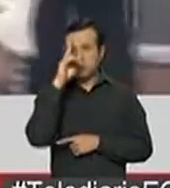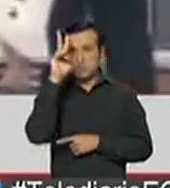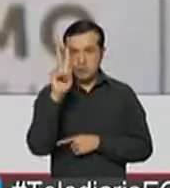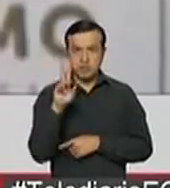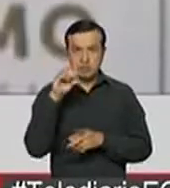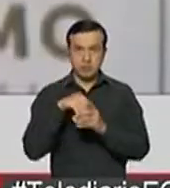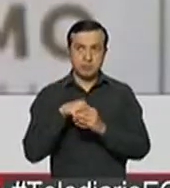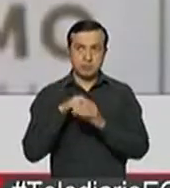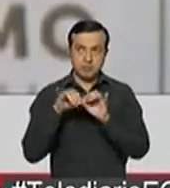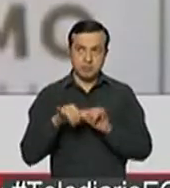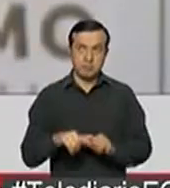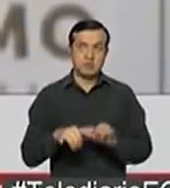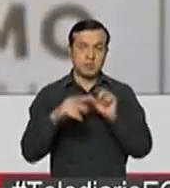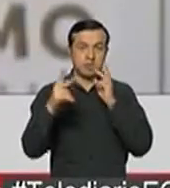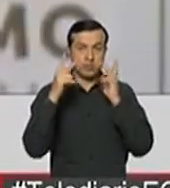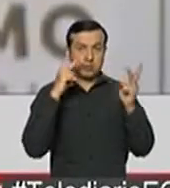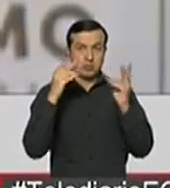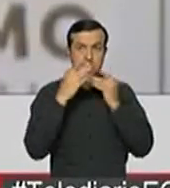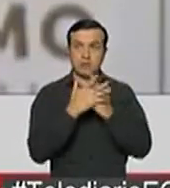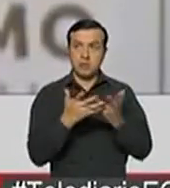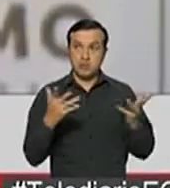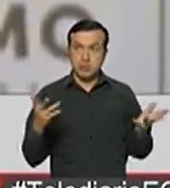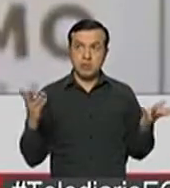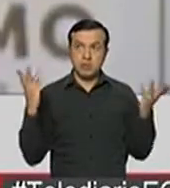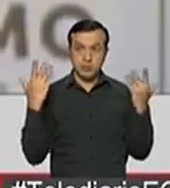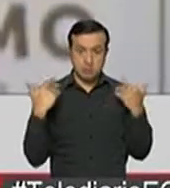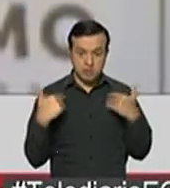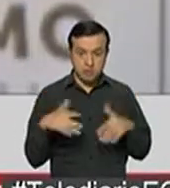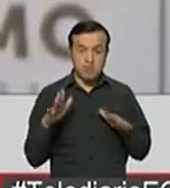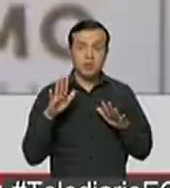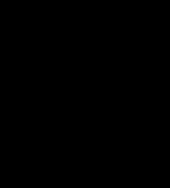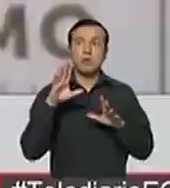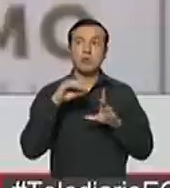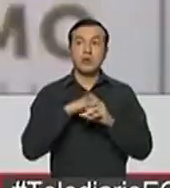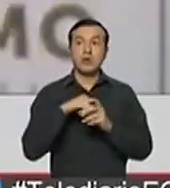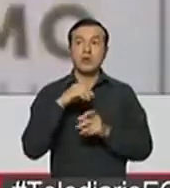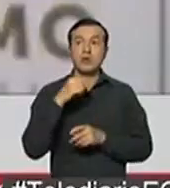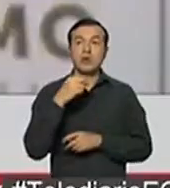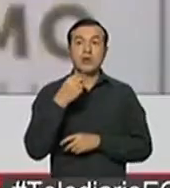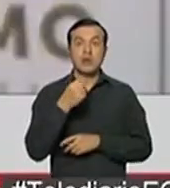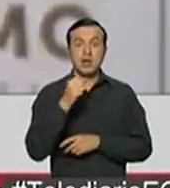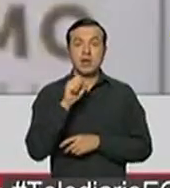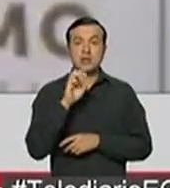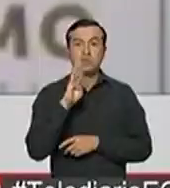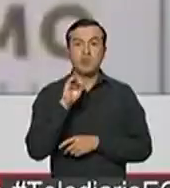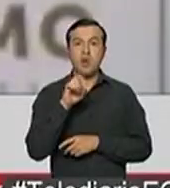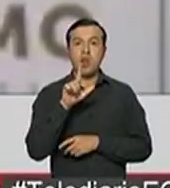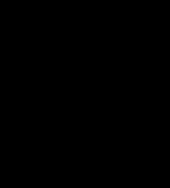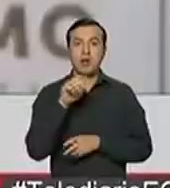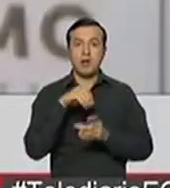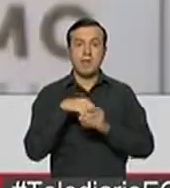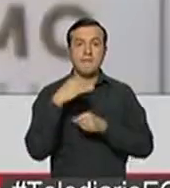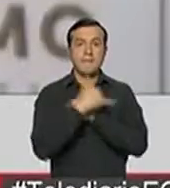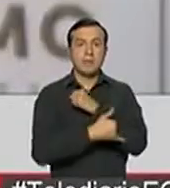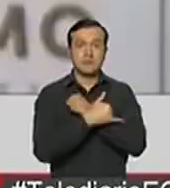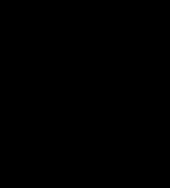Venezuela. Hemos visto también la presencia de células de Hezbollah en países como